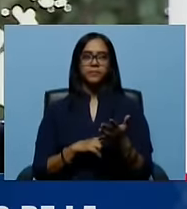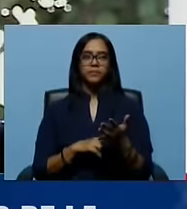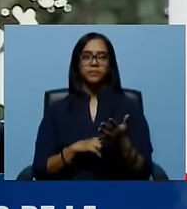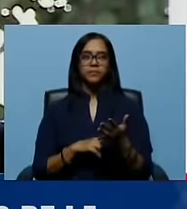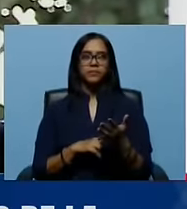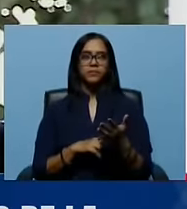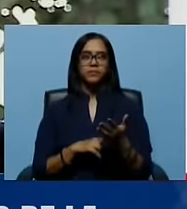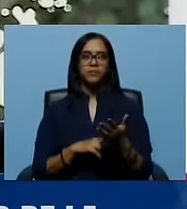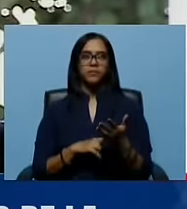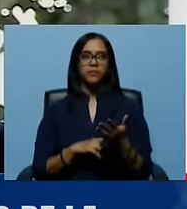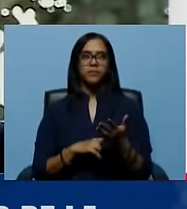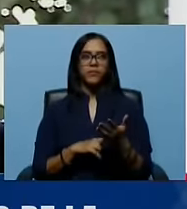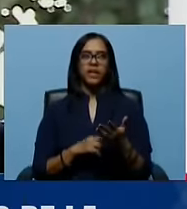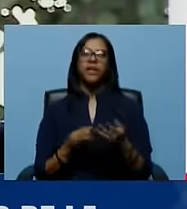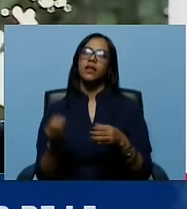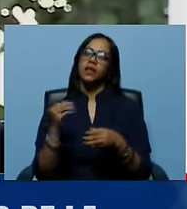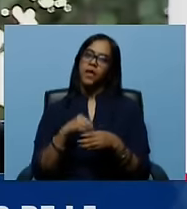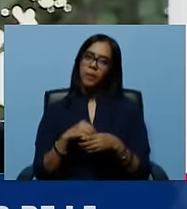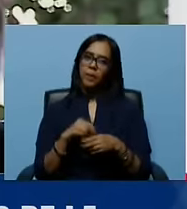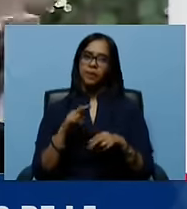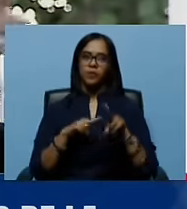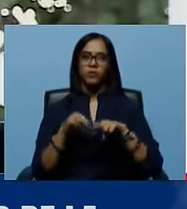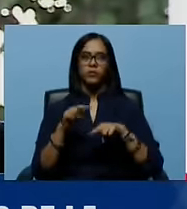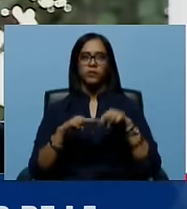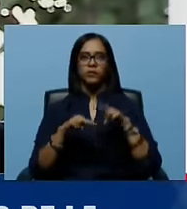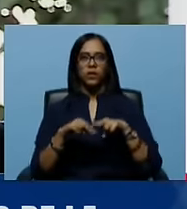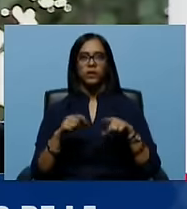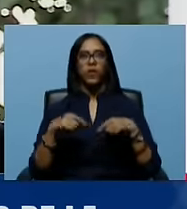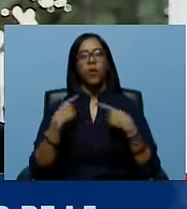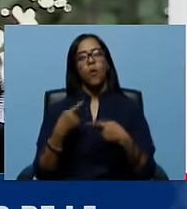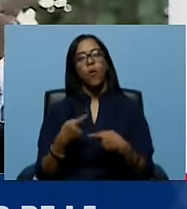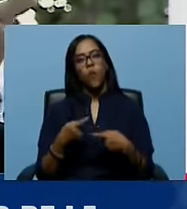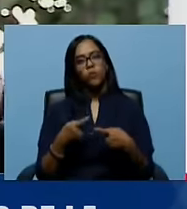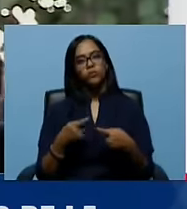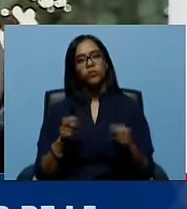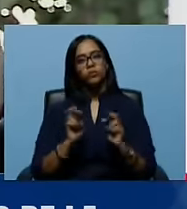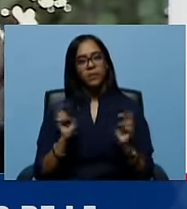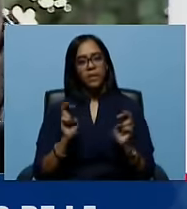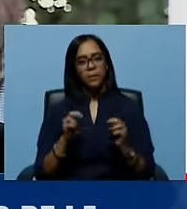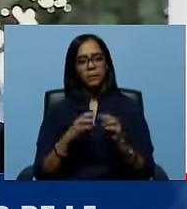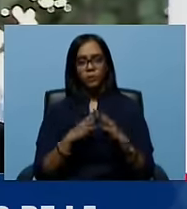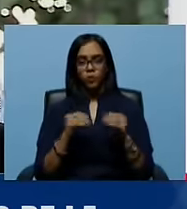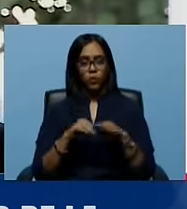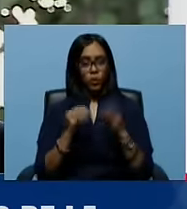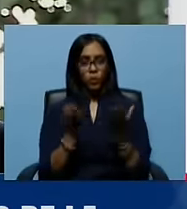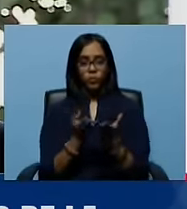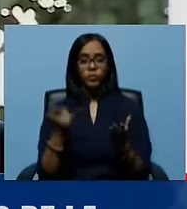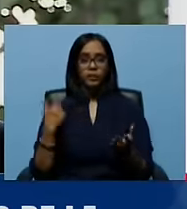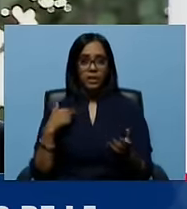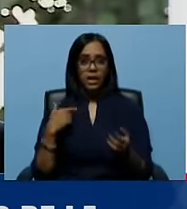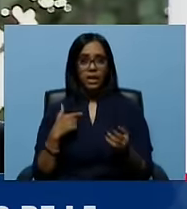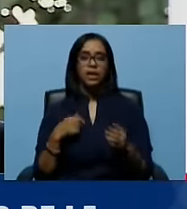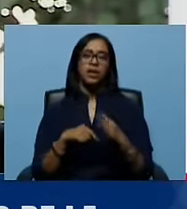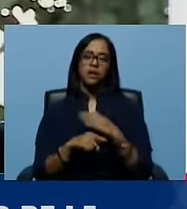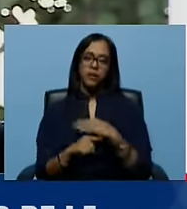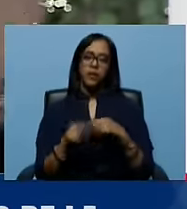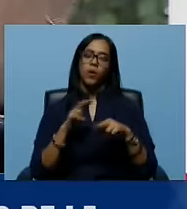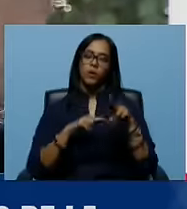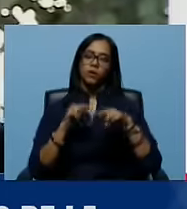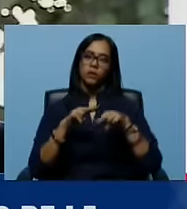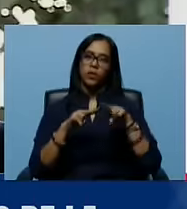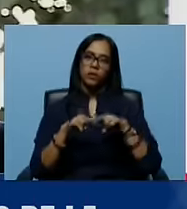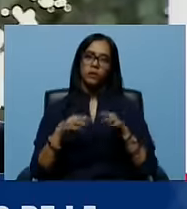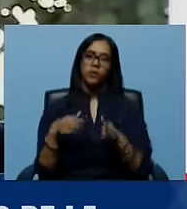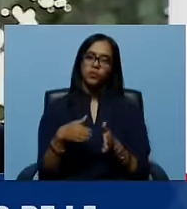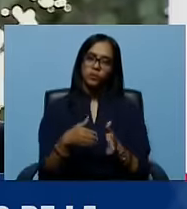Y además ir construyendo otros temas que todo el mundo tiene interés que le entremos, y construyendo también su